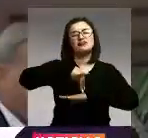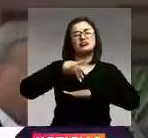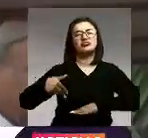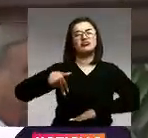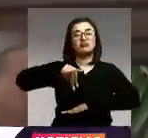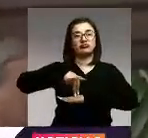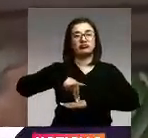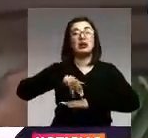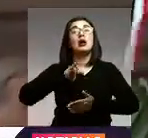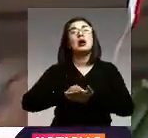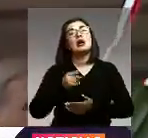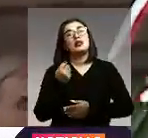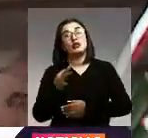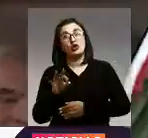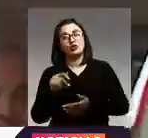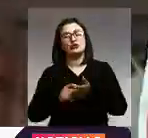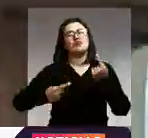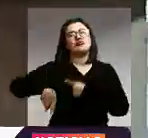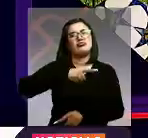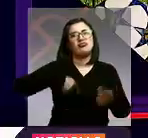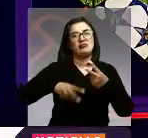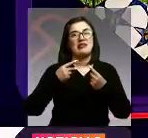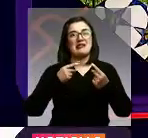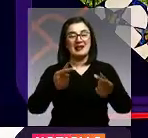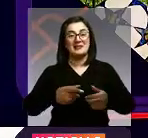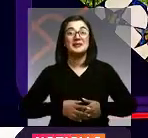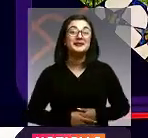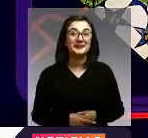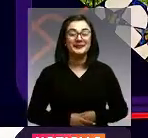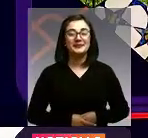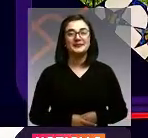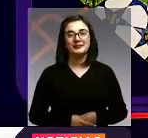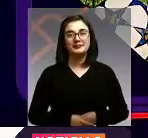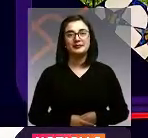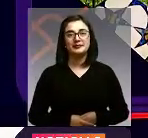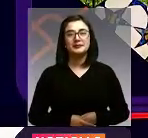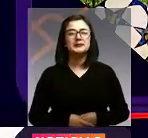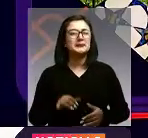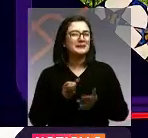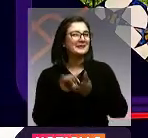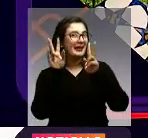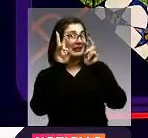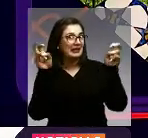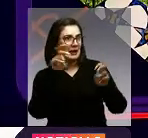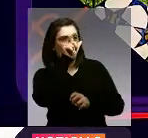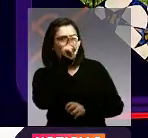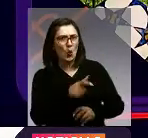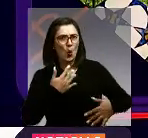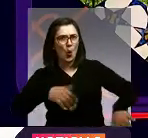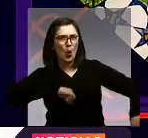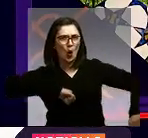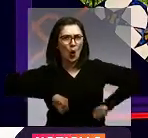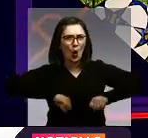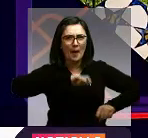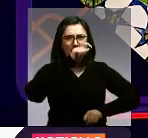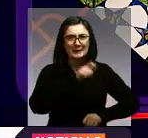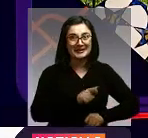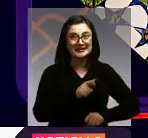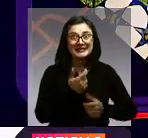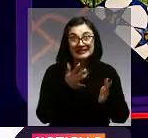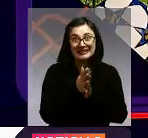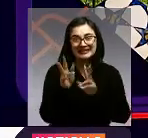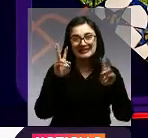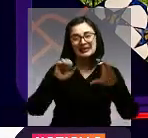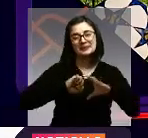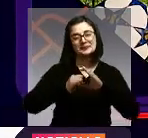12 vueltas rápidas. Y para seguir hablando de esta gran gesta del deporte colombiano, hoy en Noticias Capital le damos la